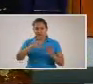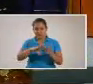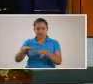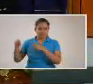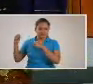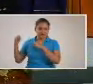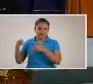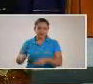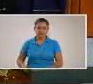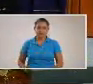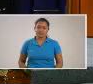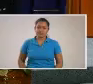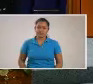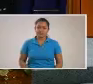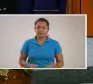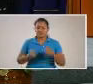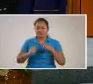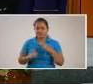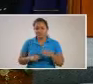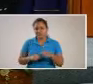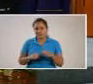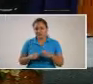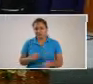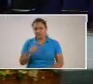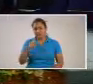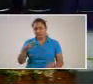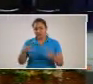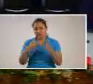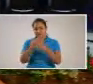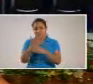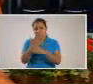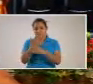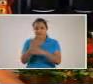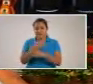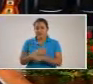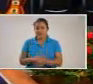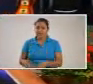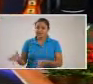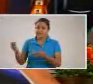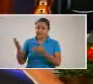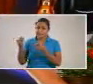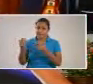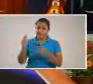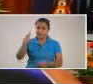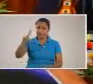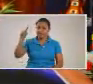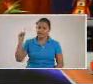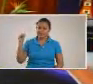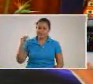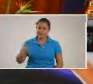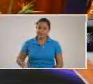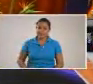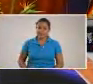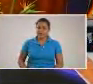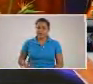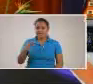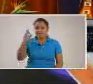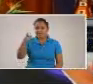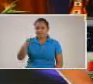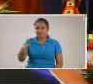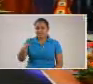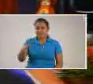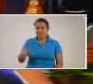asamblea constituyente y convocaron a elecciones para el 25 de mayo. Es decir, ellos van a tener